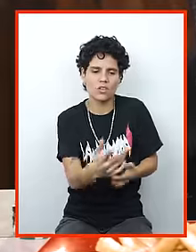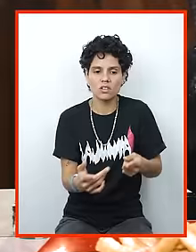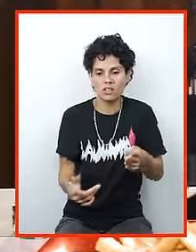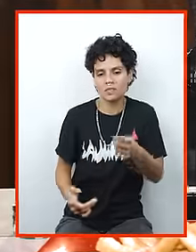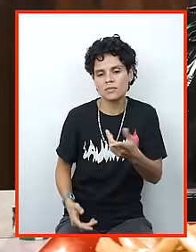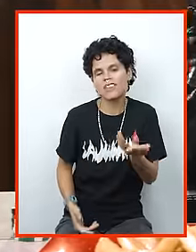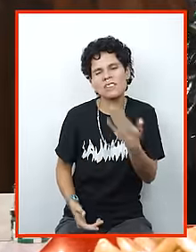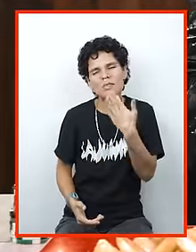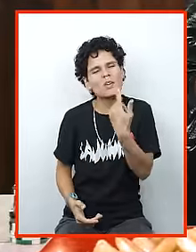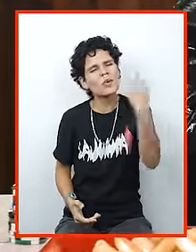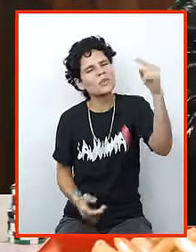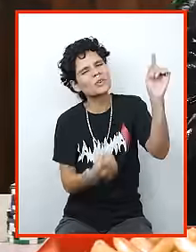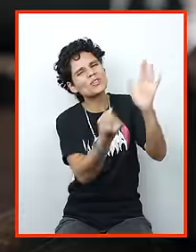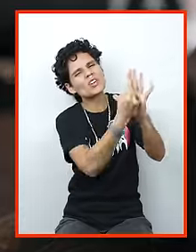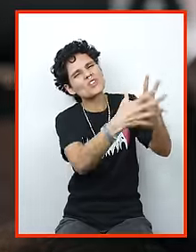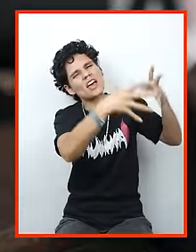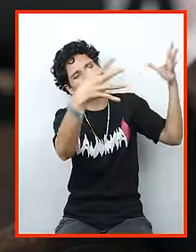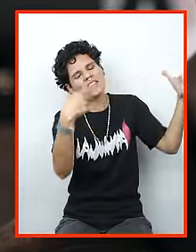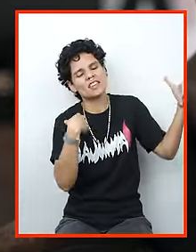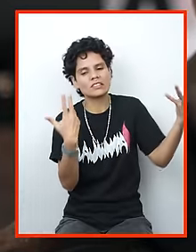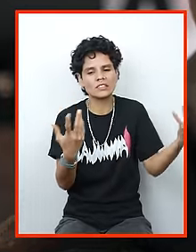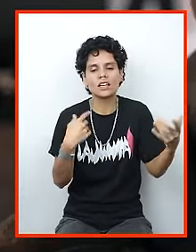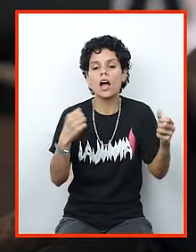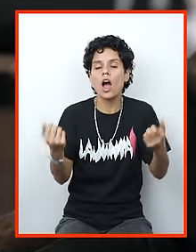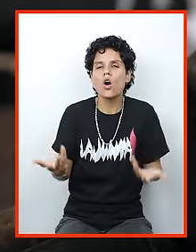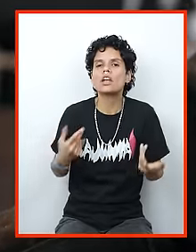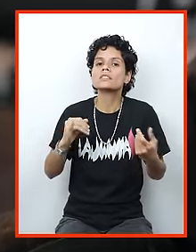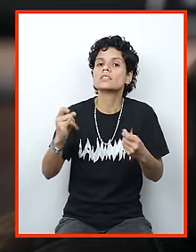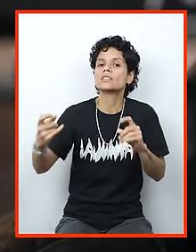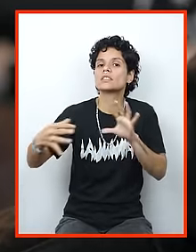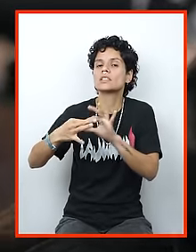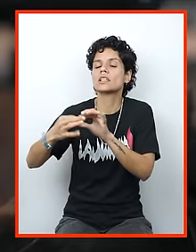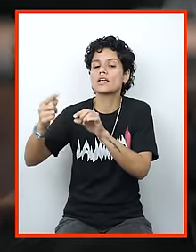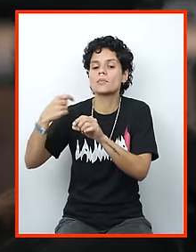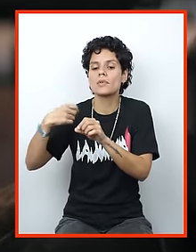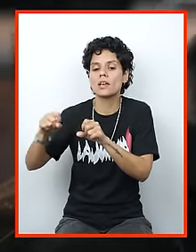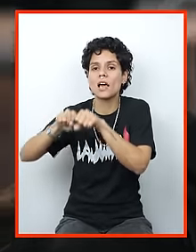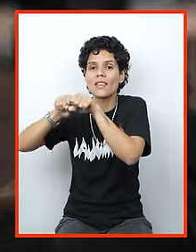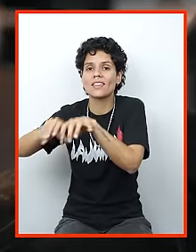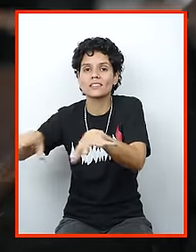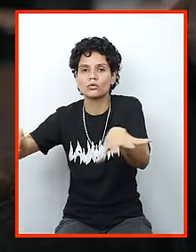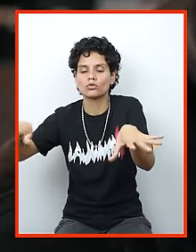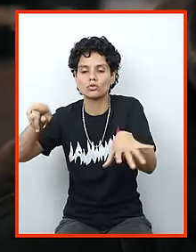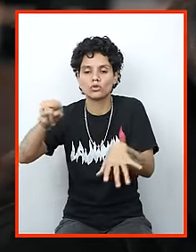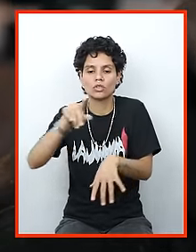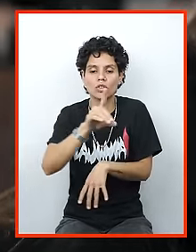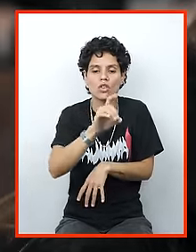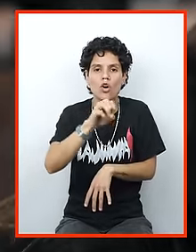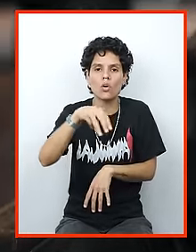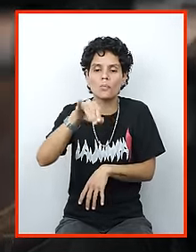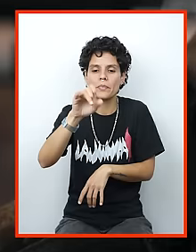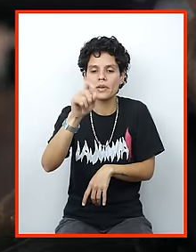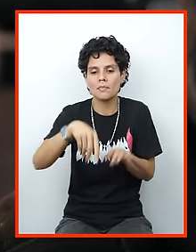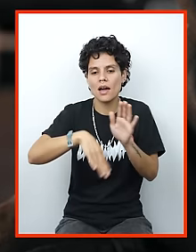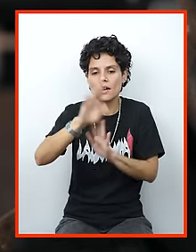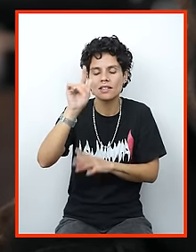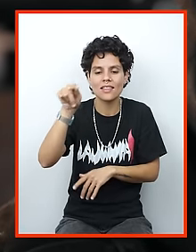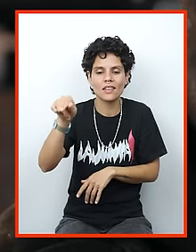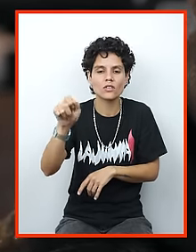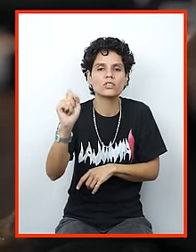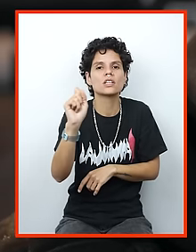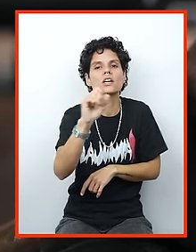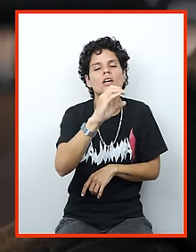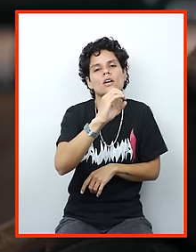¿Por eso no has querido filmar de repente vos? Claro. Igual estoy con una distribución ahora que igual me ha ayudado, me han apañado harto, la Domi sobre